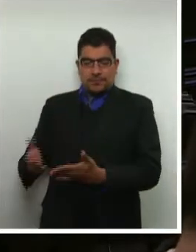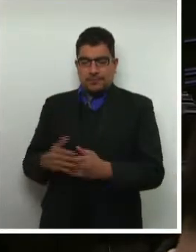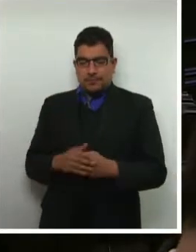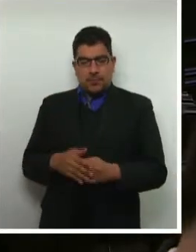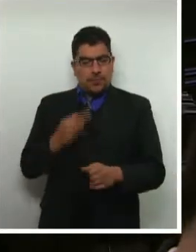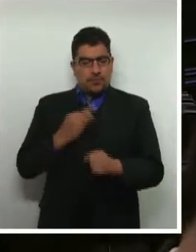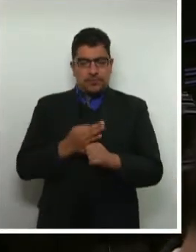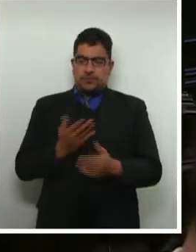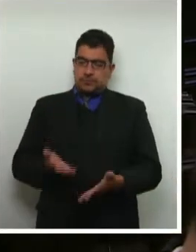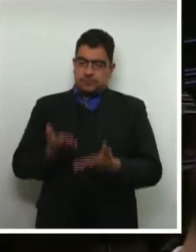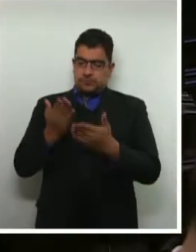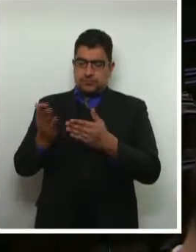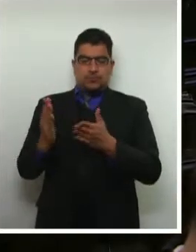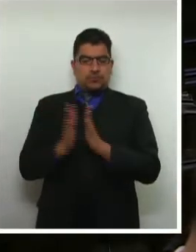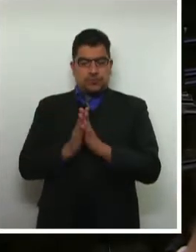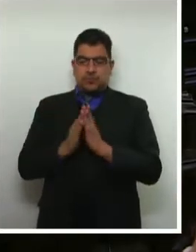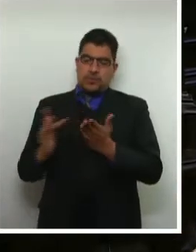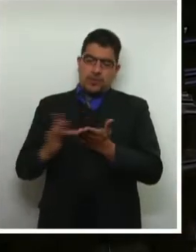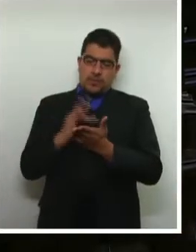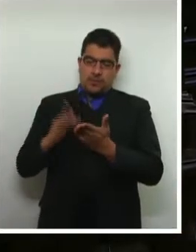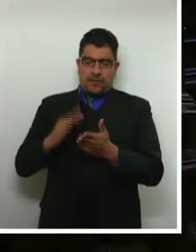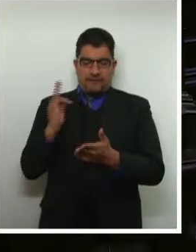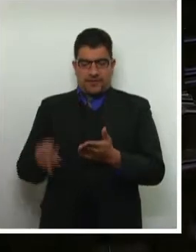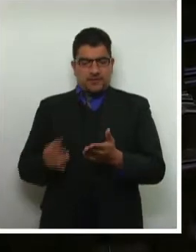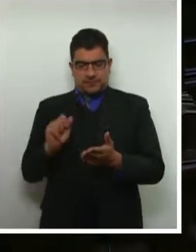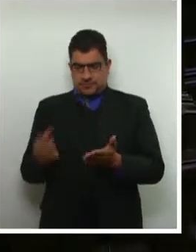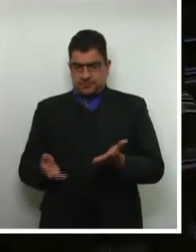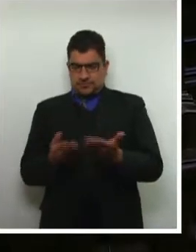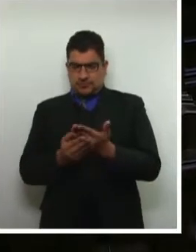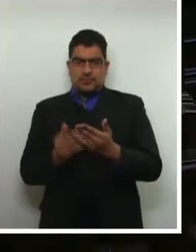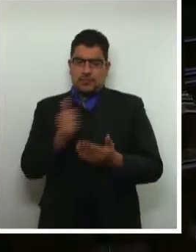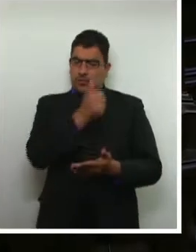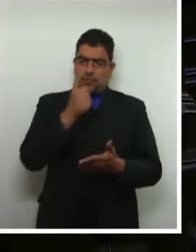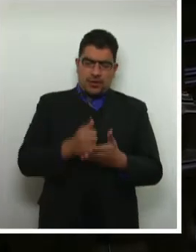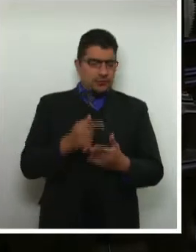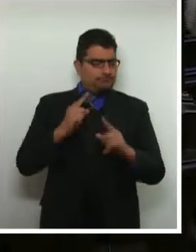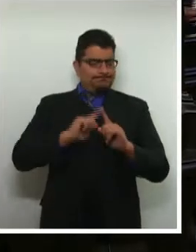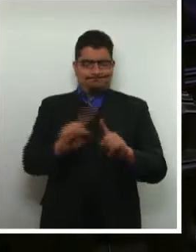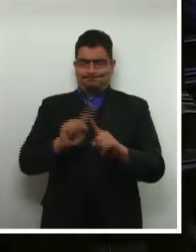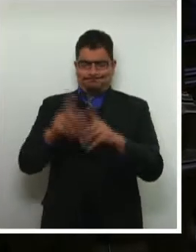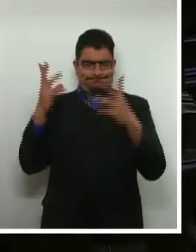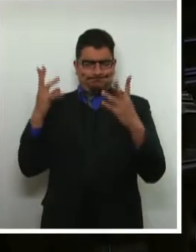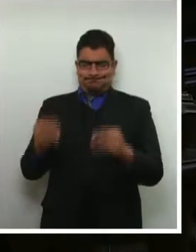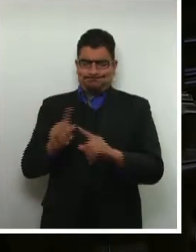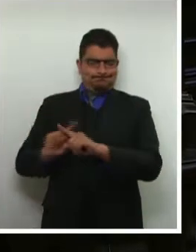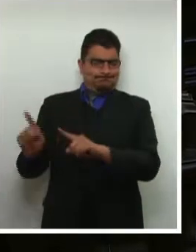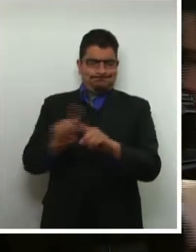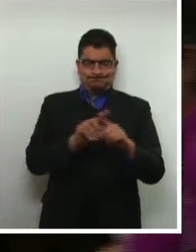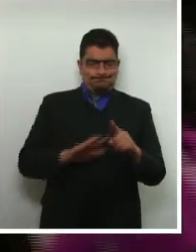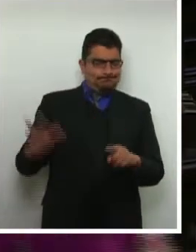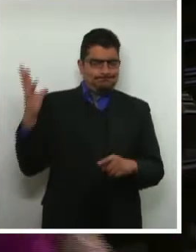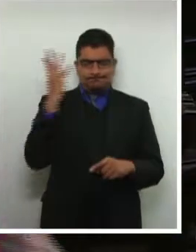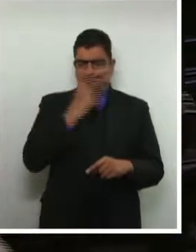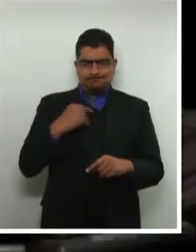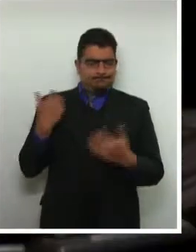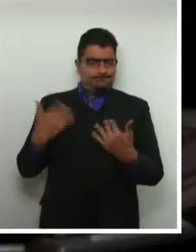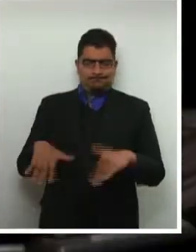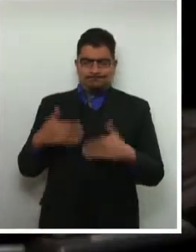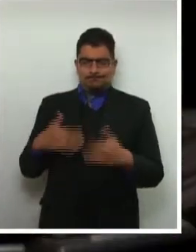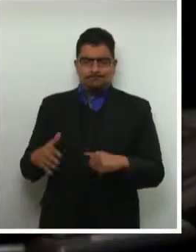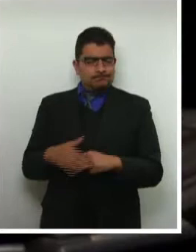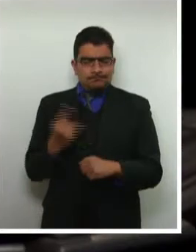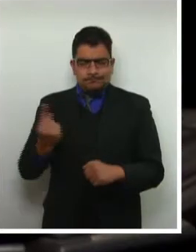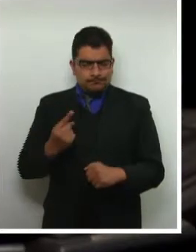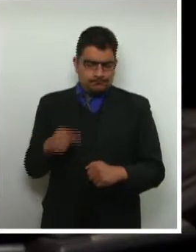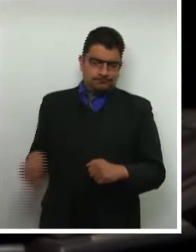Yo pido el voto a favor porque creo que esta ciudad es muy diversa. Esta ciudad es hermosa precisamente